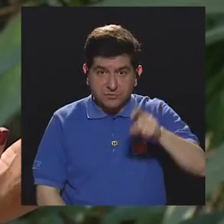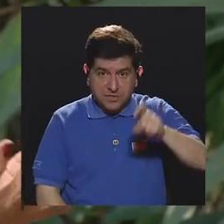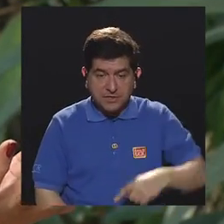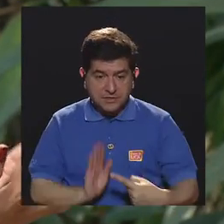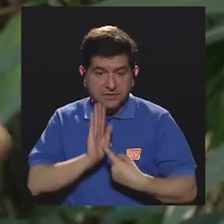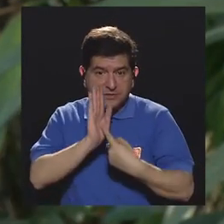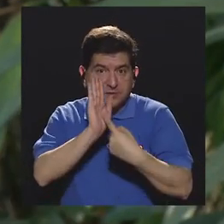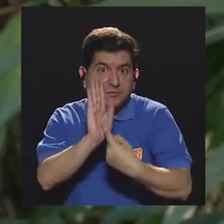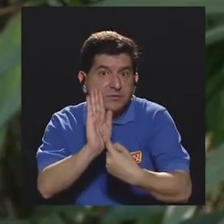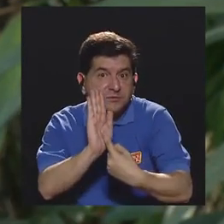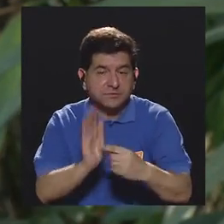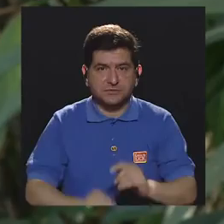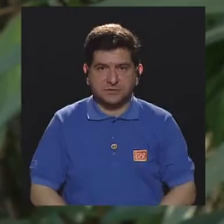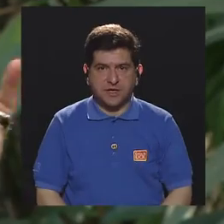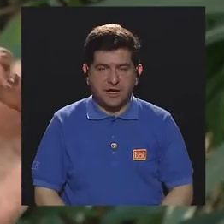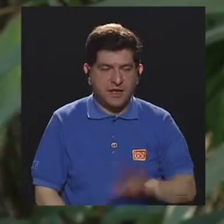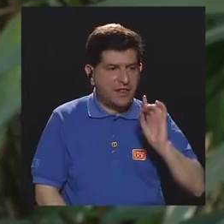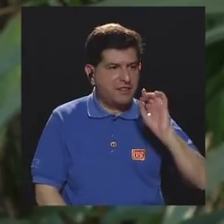tenés que sacar